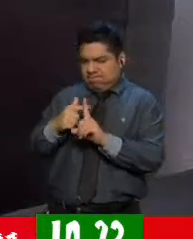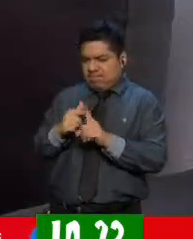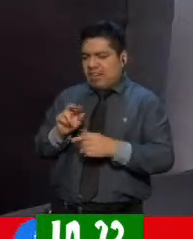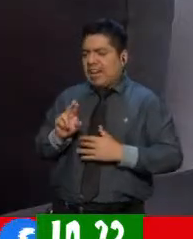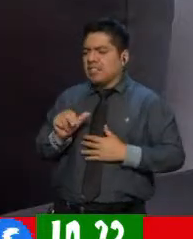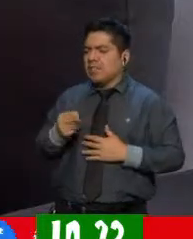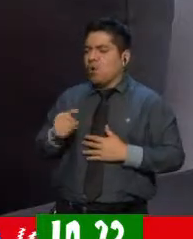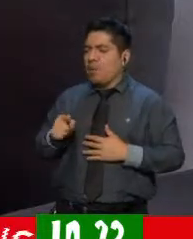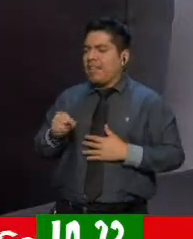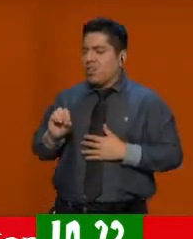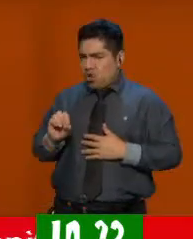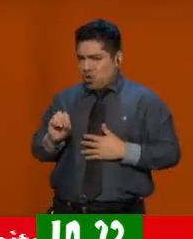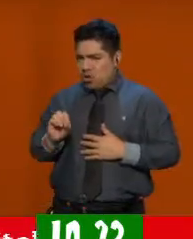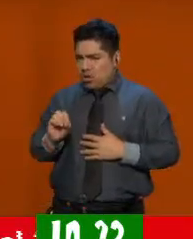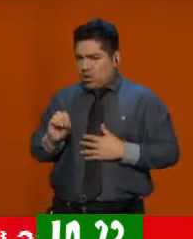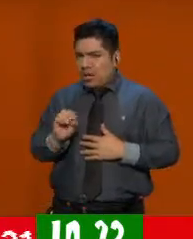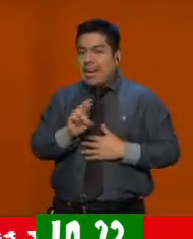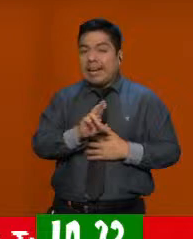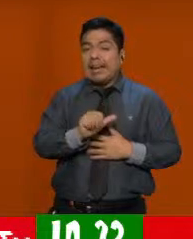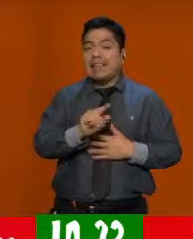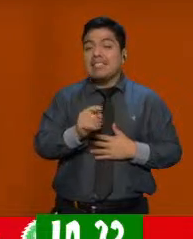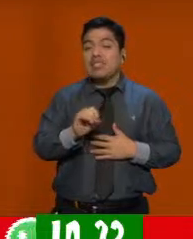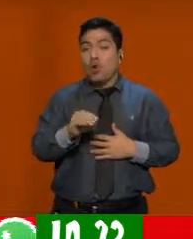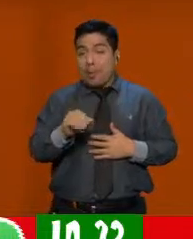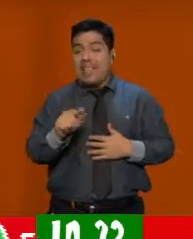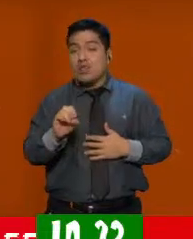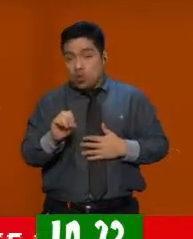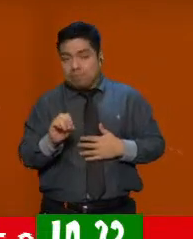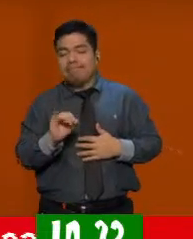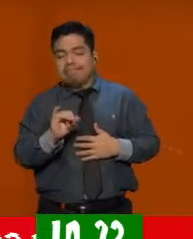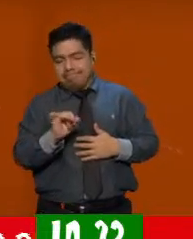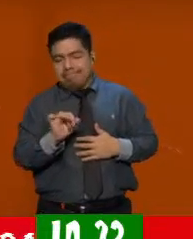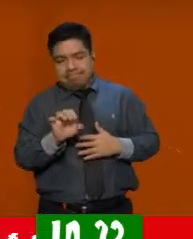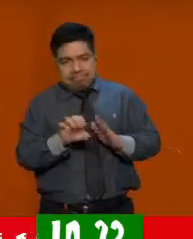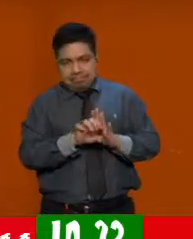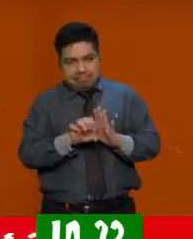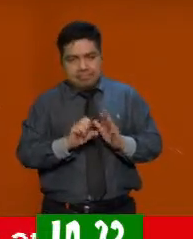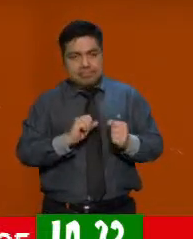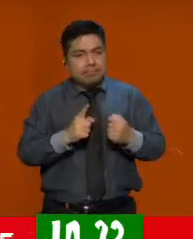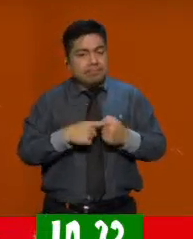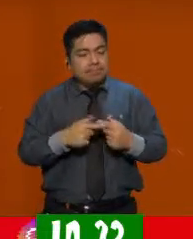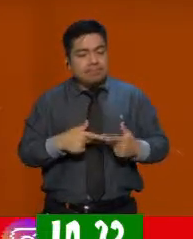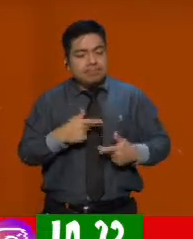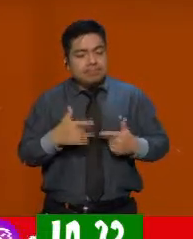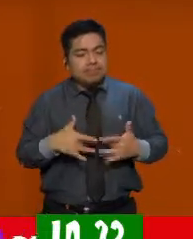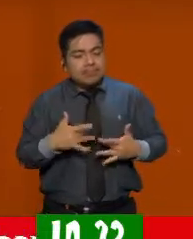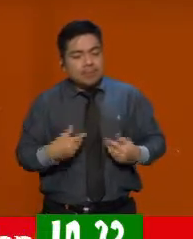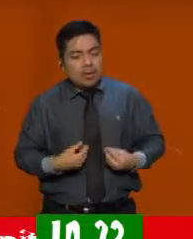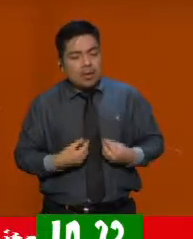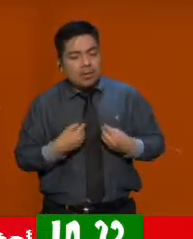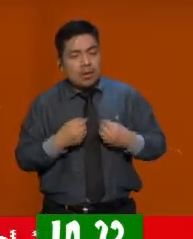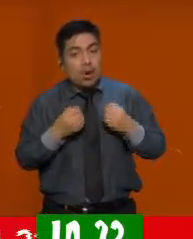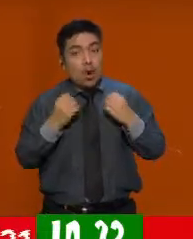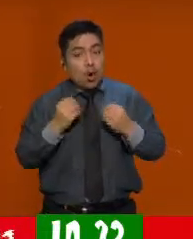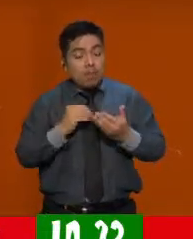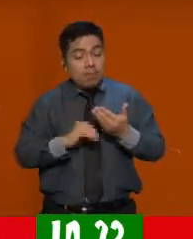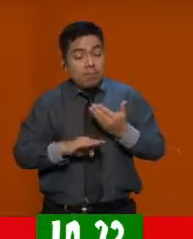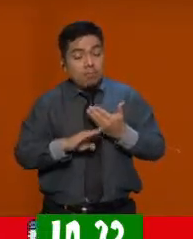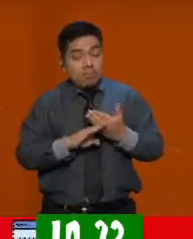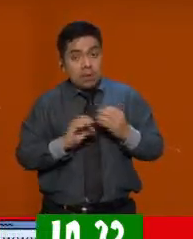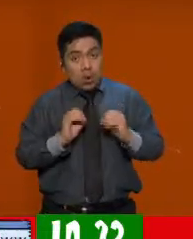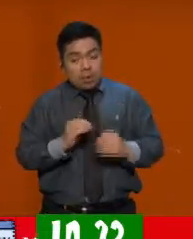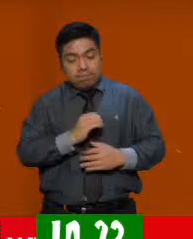racismómetro? Sí, tenemos el racistómetro, que Ok. cualquier persona que viva una experiencia de racismo o sea víctima de algún discurso de odio lo